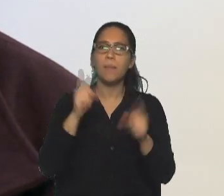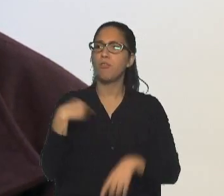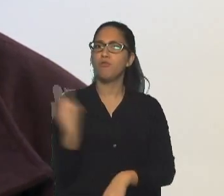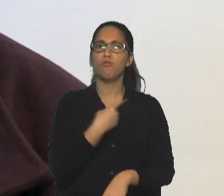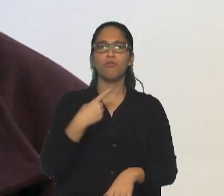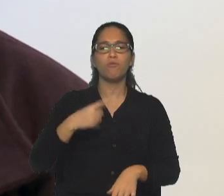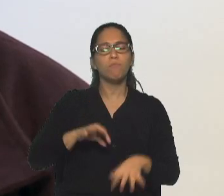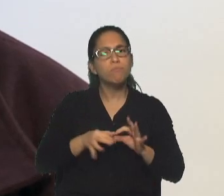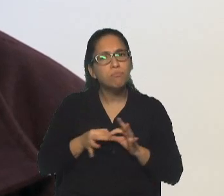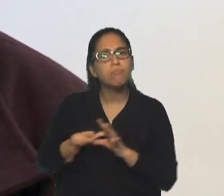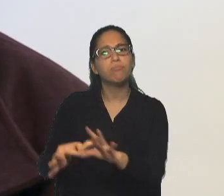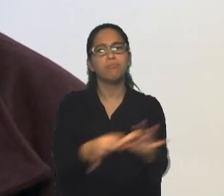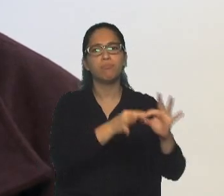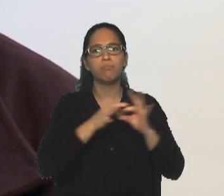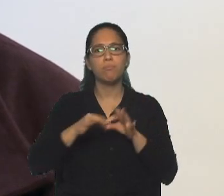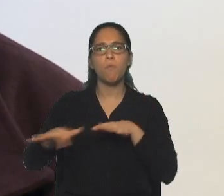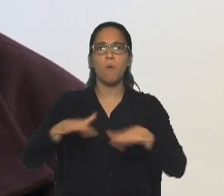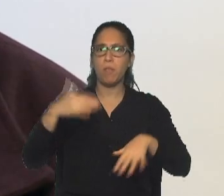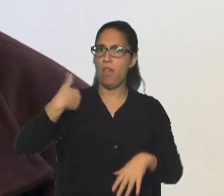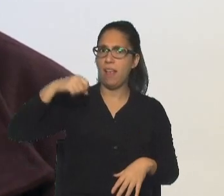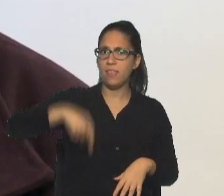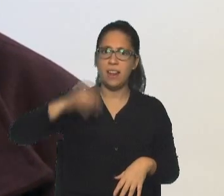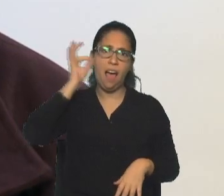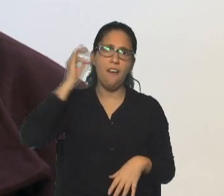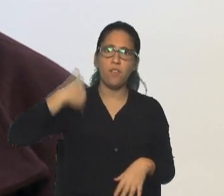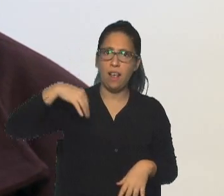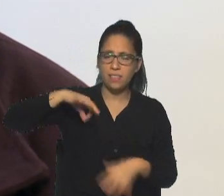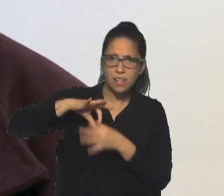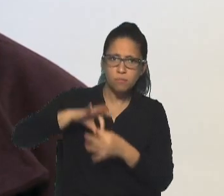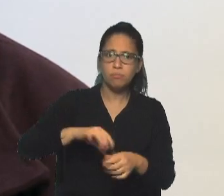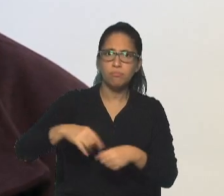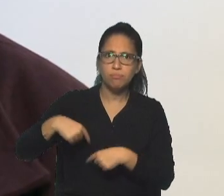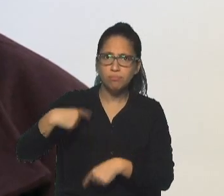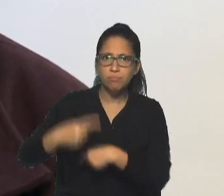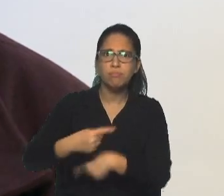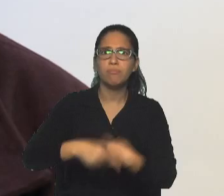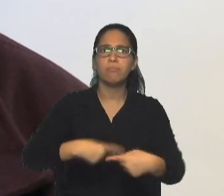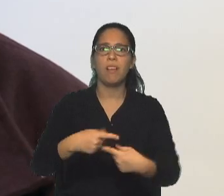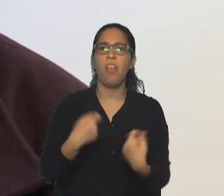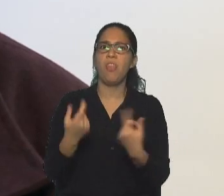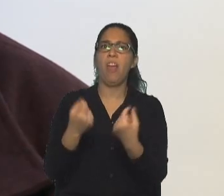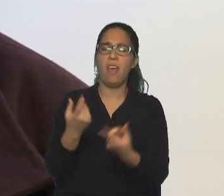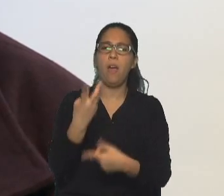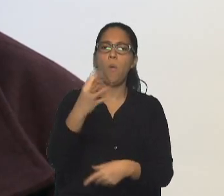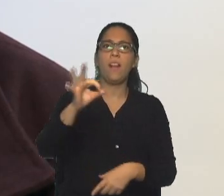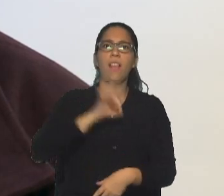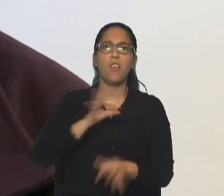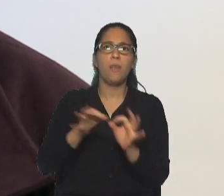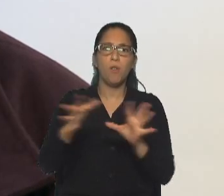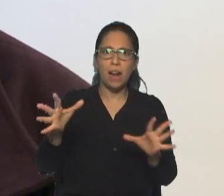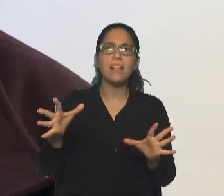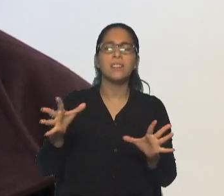un Movimiento Político afrodescendiente en Argentina que se hace escuchar y que le da un aporte a estos 40 años de